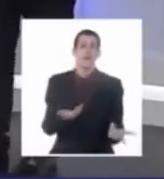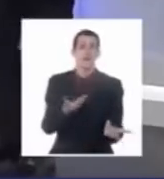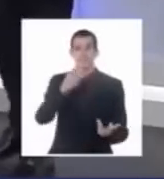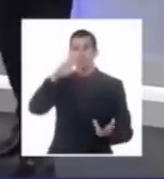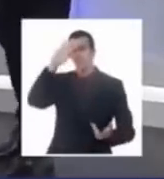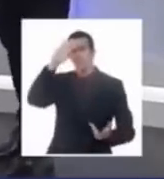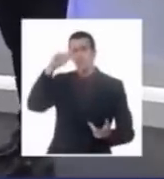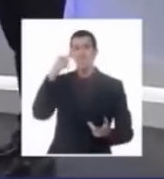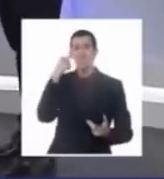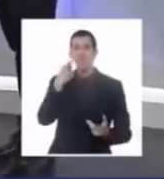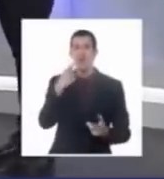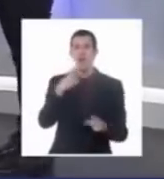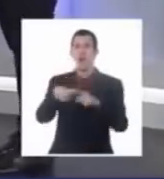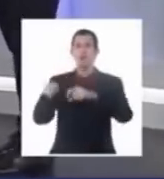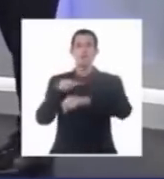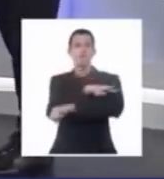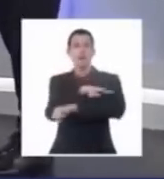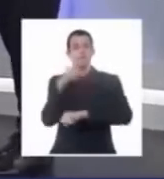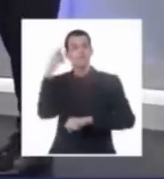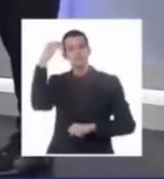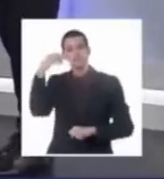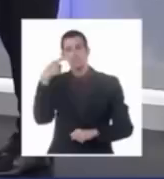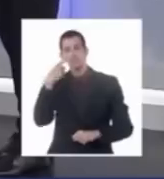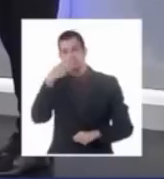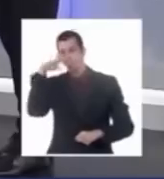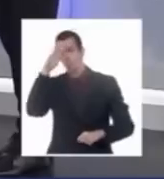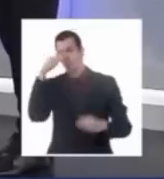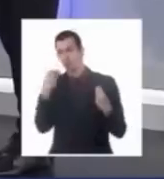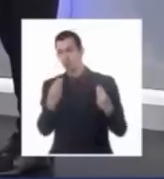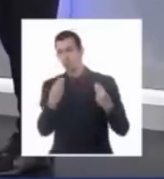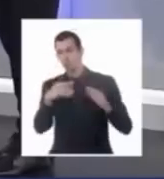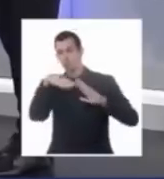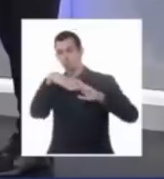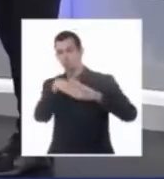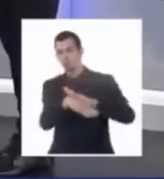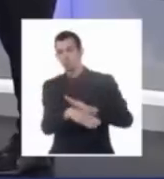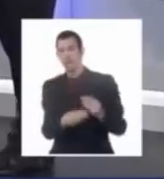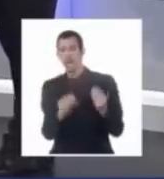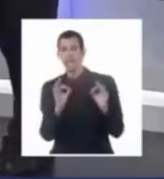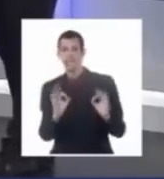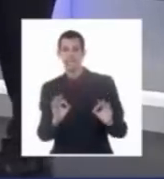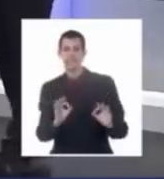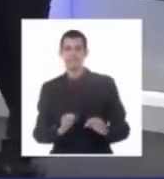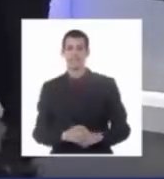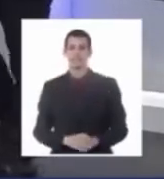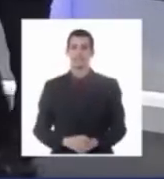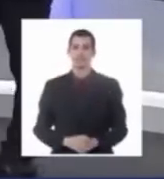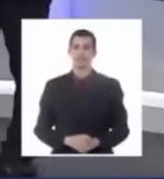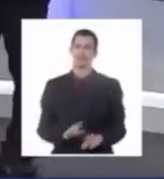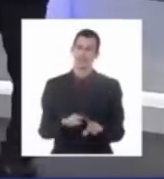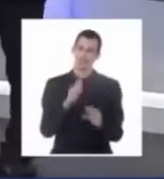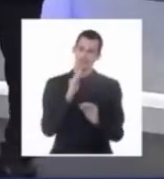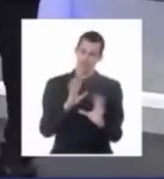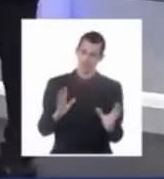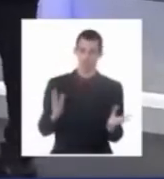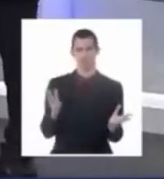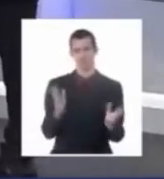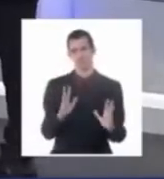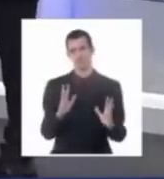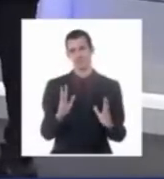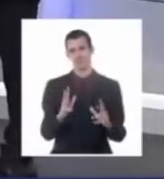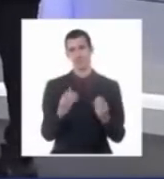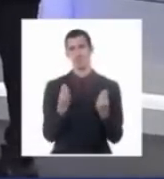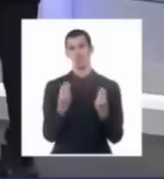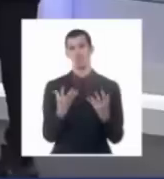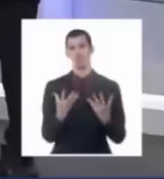Canon Manuel me ayudaran algunas imagino que sean reales porque incluso algunas en mi provincia por ejemplo situaciones complejas